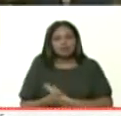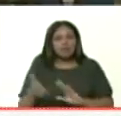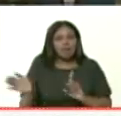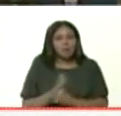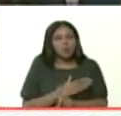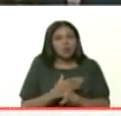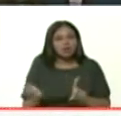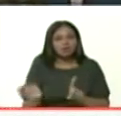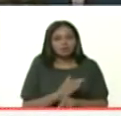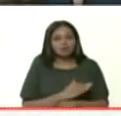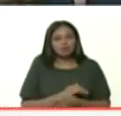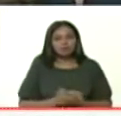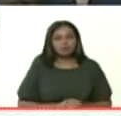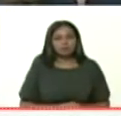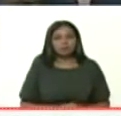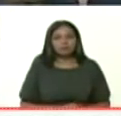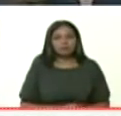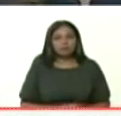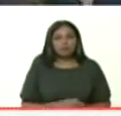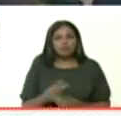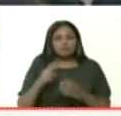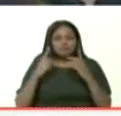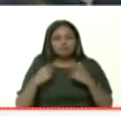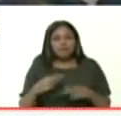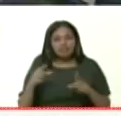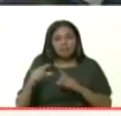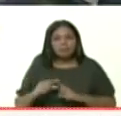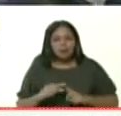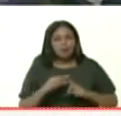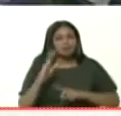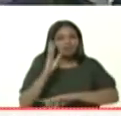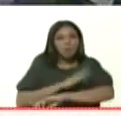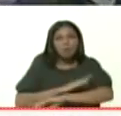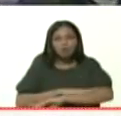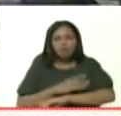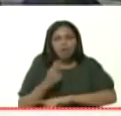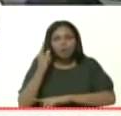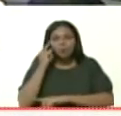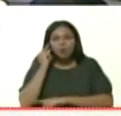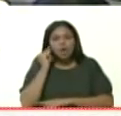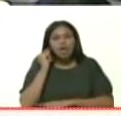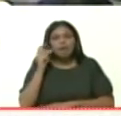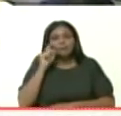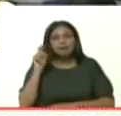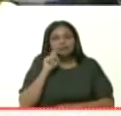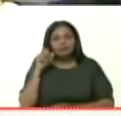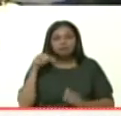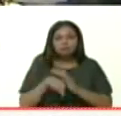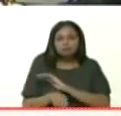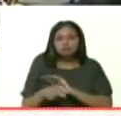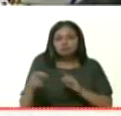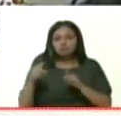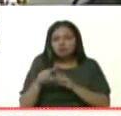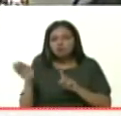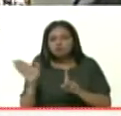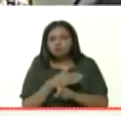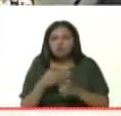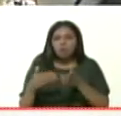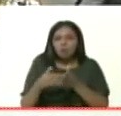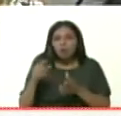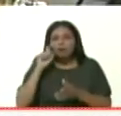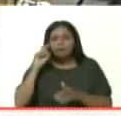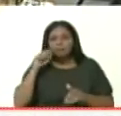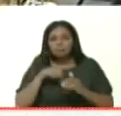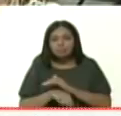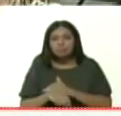violencia física, de palabra, de actitud, a la mujer embarazada, contra la mujer embarazada, contra la mujer parturienta.